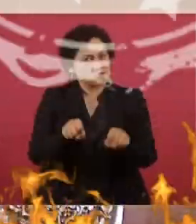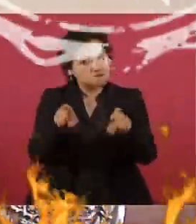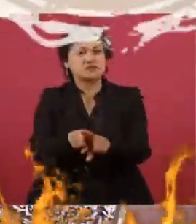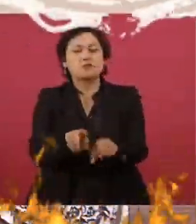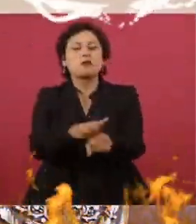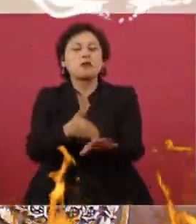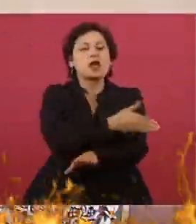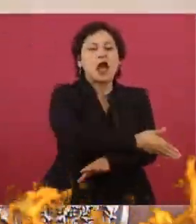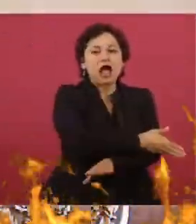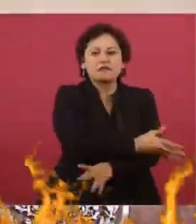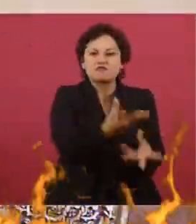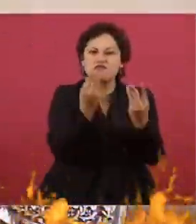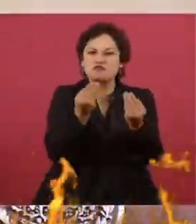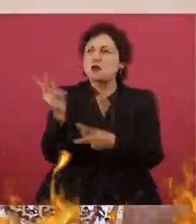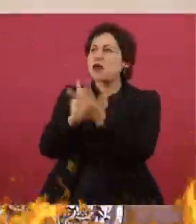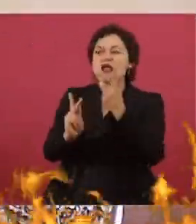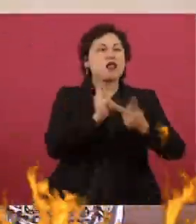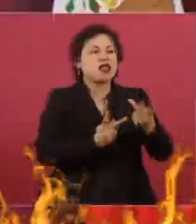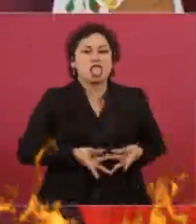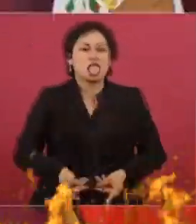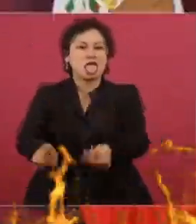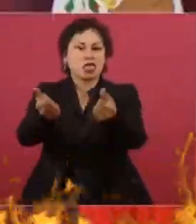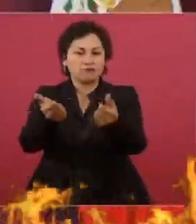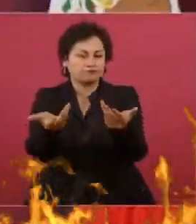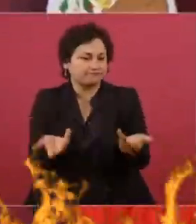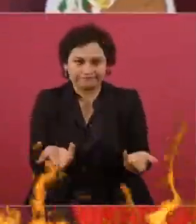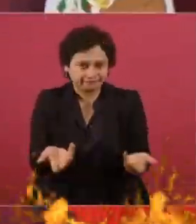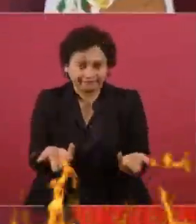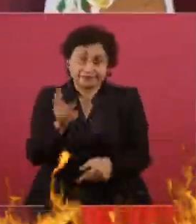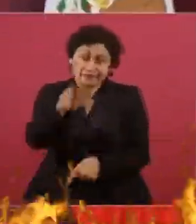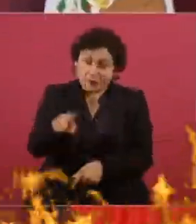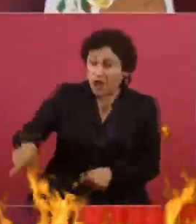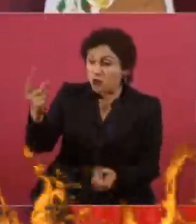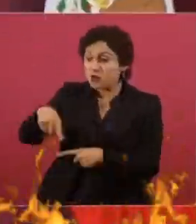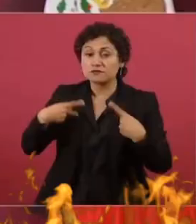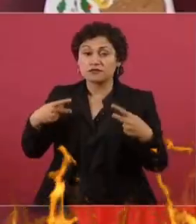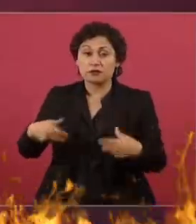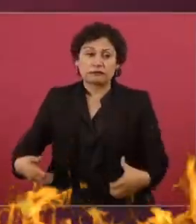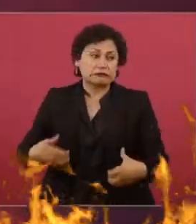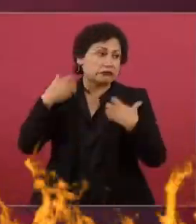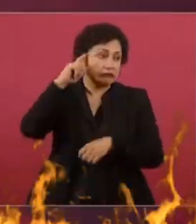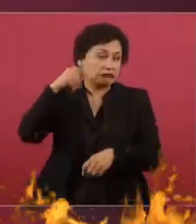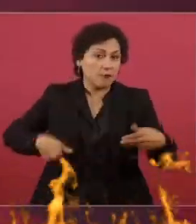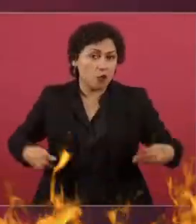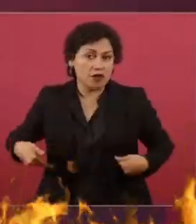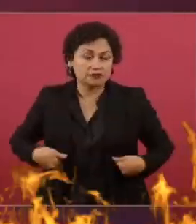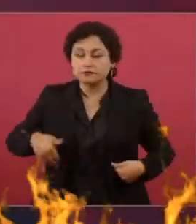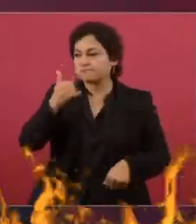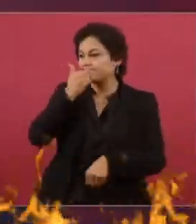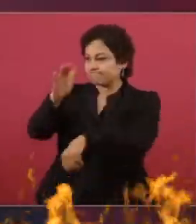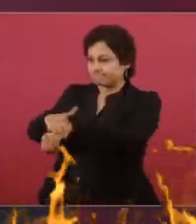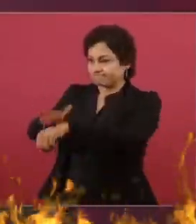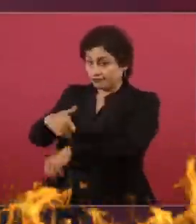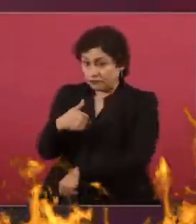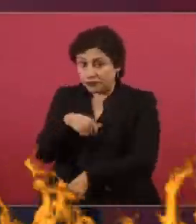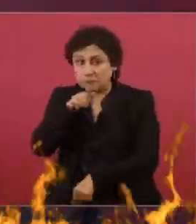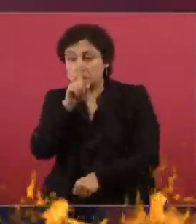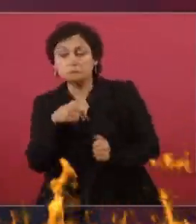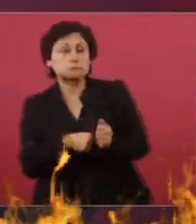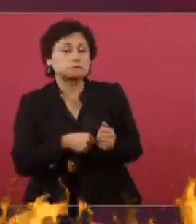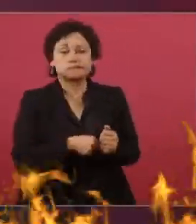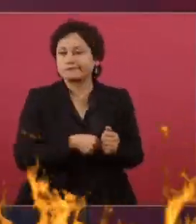por eso aunque les moleste a nuestros adversarios vaya comprendiendo que yo no me voy a quedar callado